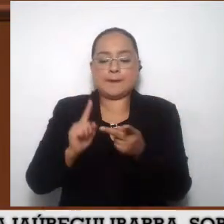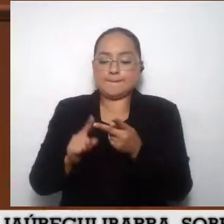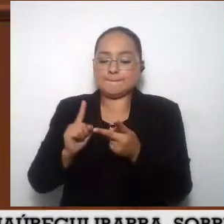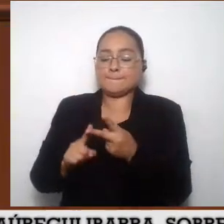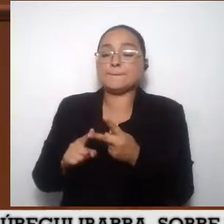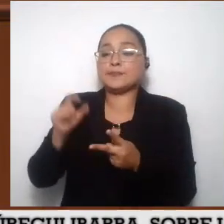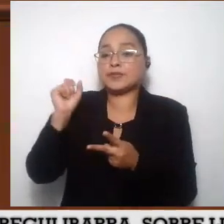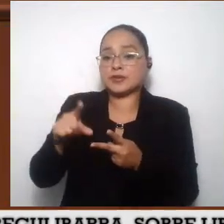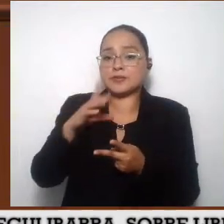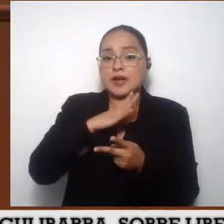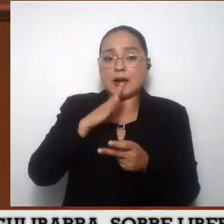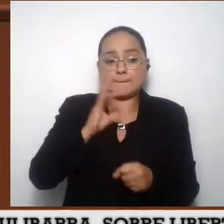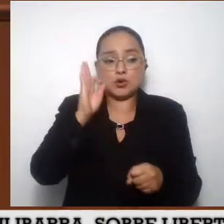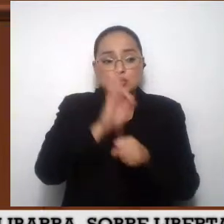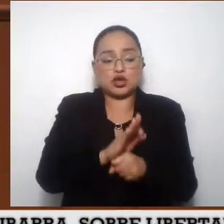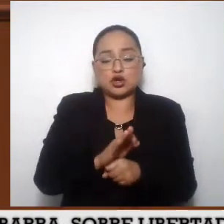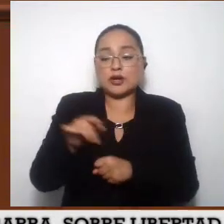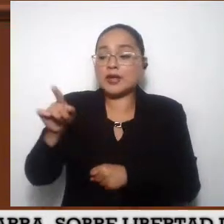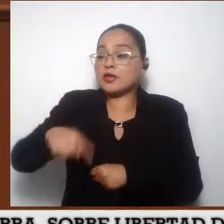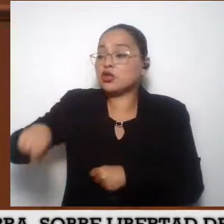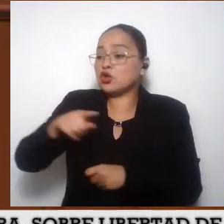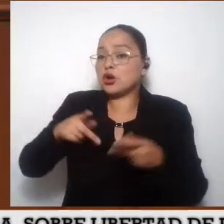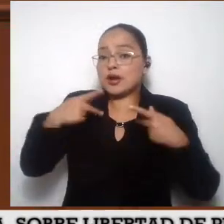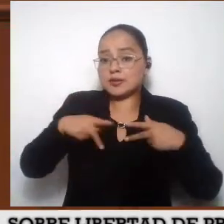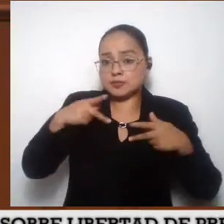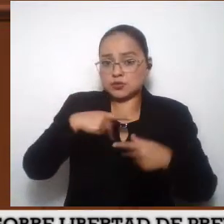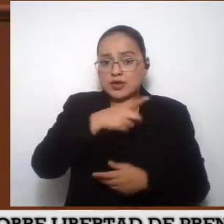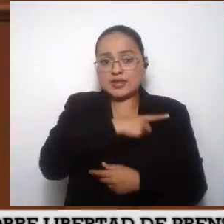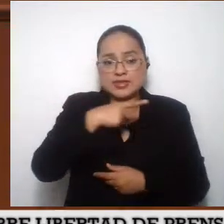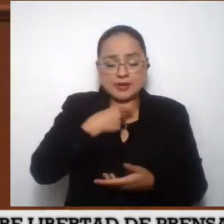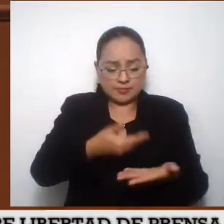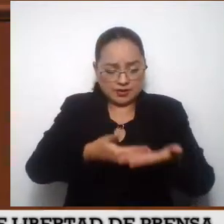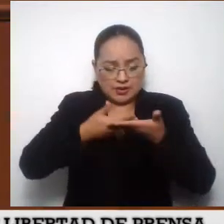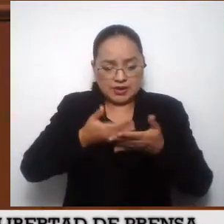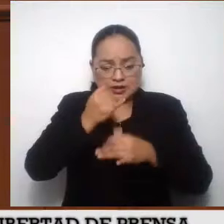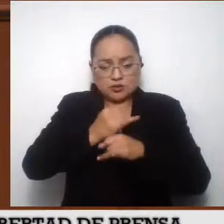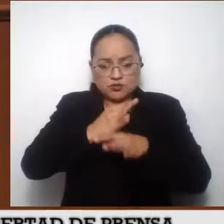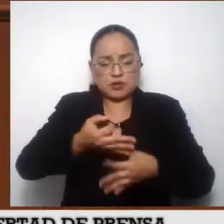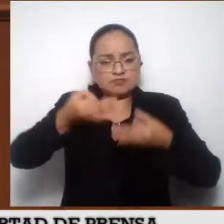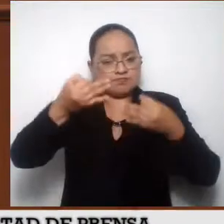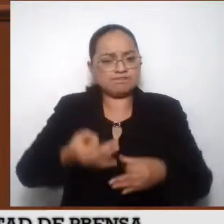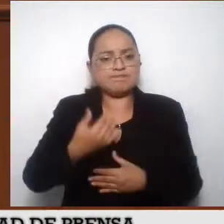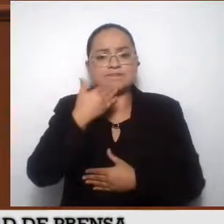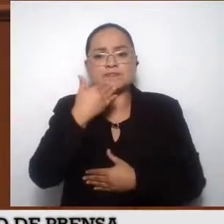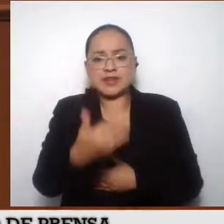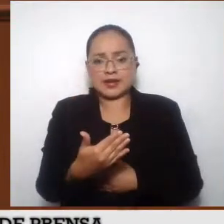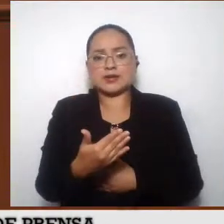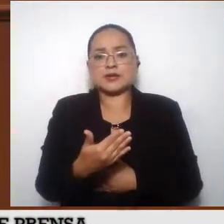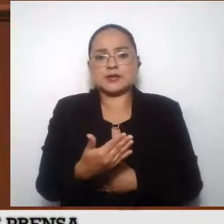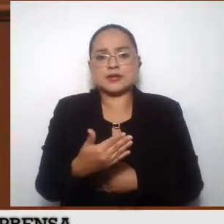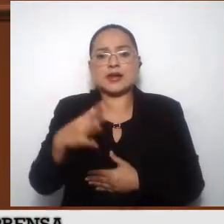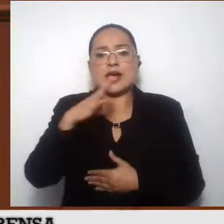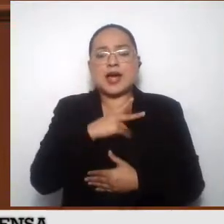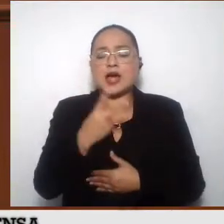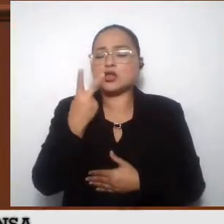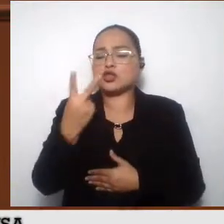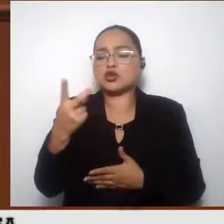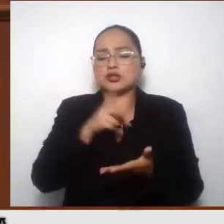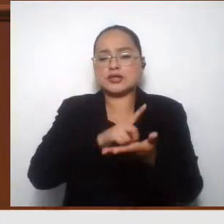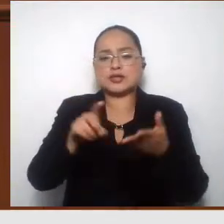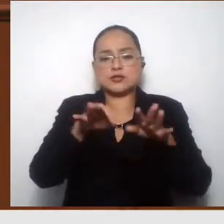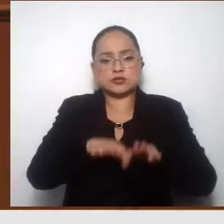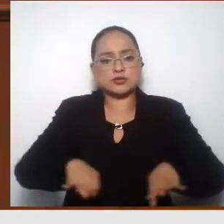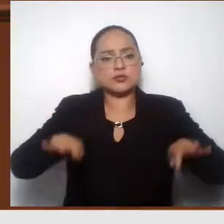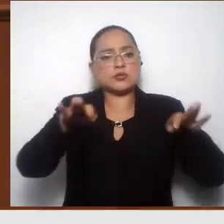protege el derecho de los consumidores de noticias a estar bien informados. Son dos los derechos fundamentales